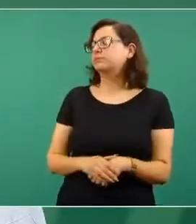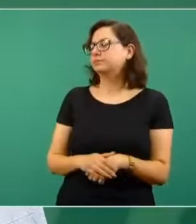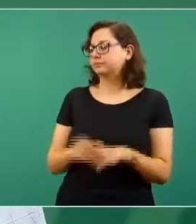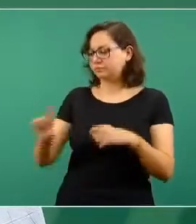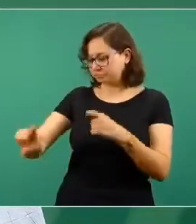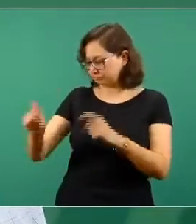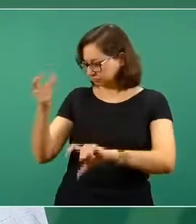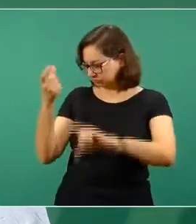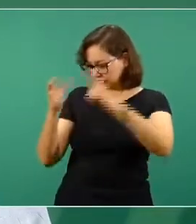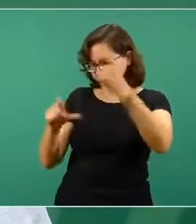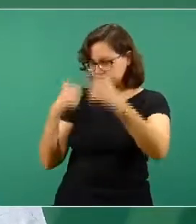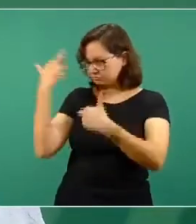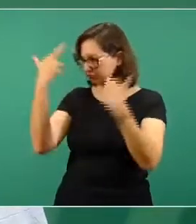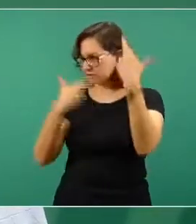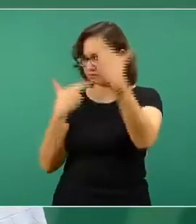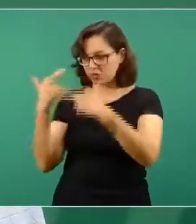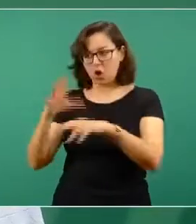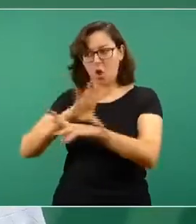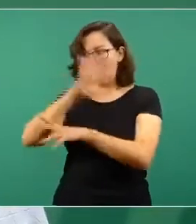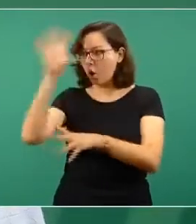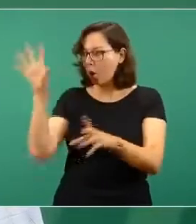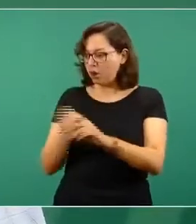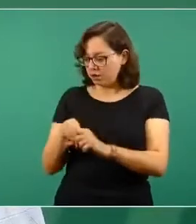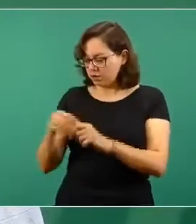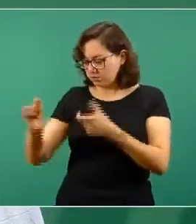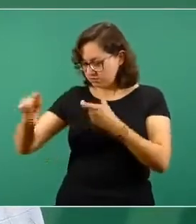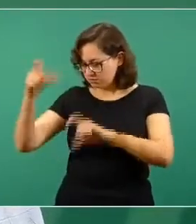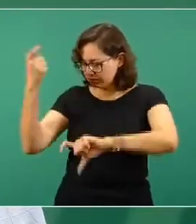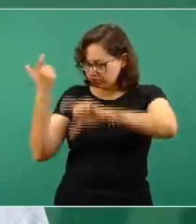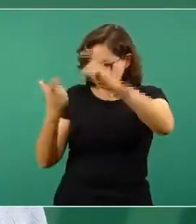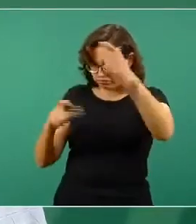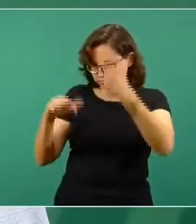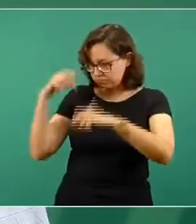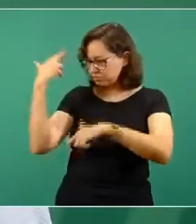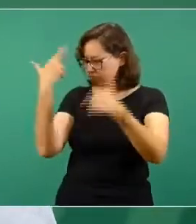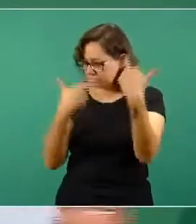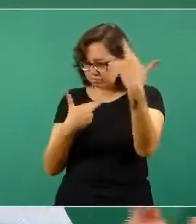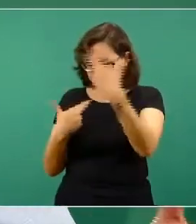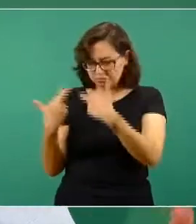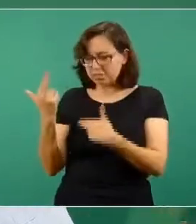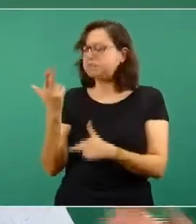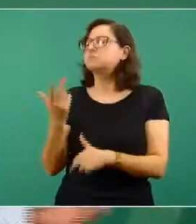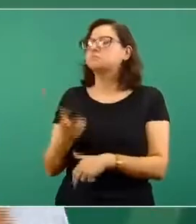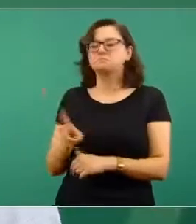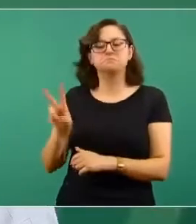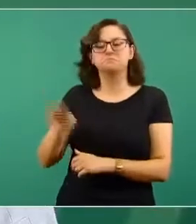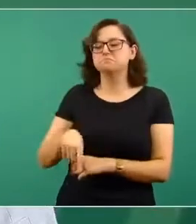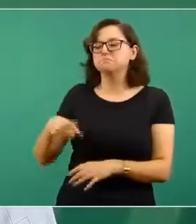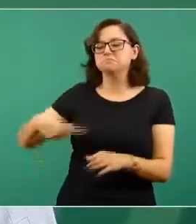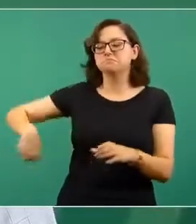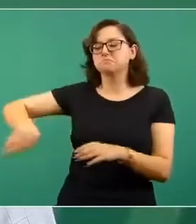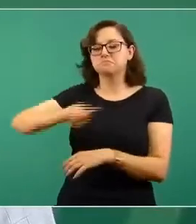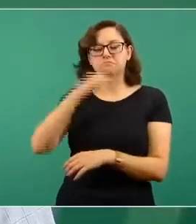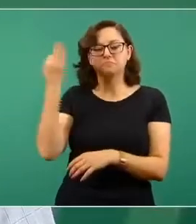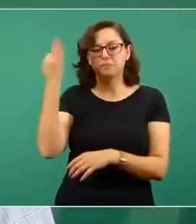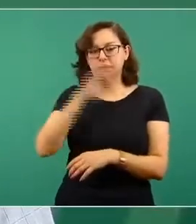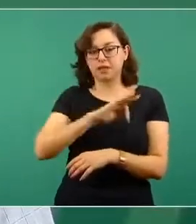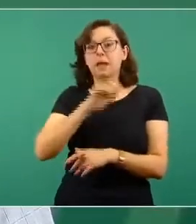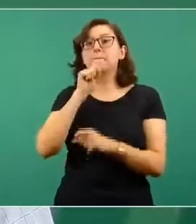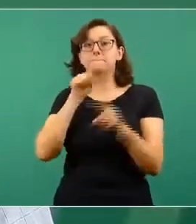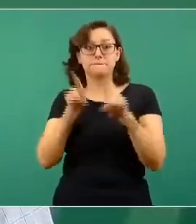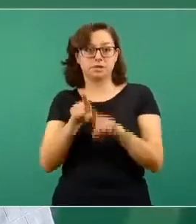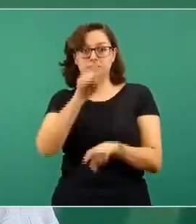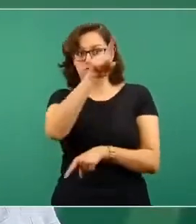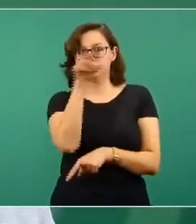vacunas incautadas, todas las vacunas incautadas, ellos pudieron revisarlas y comprobar esto que ya de alguna manera el fabricante